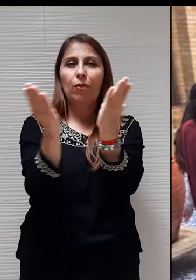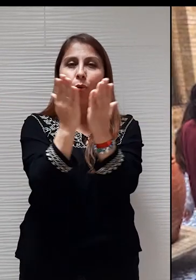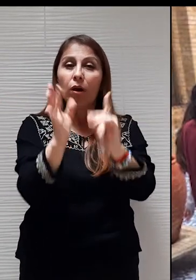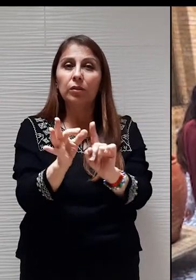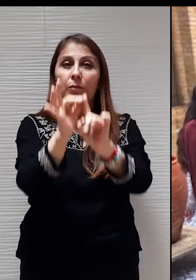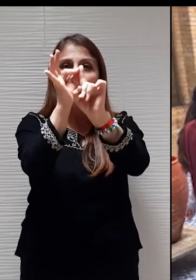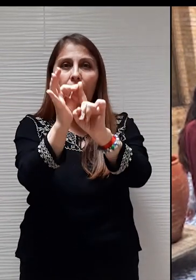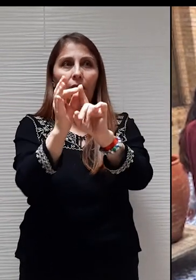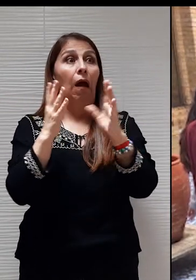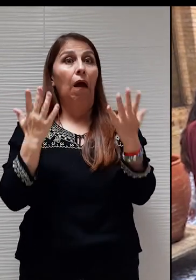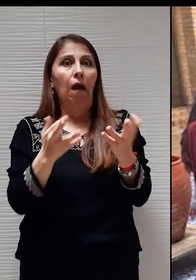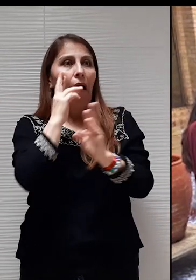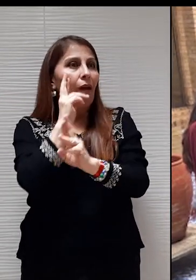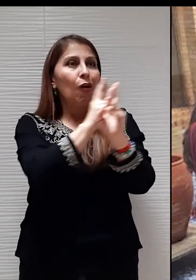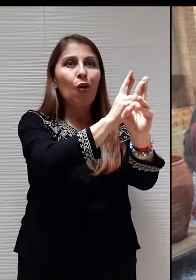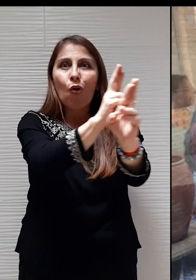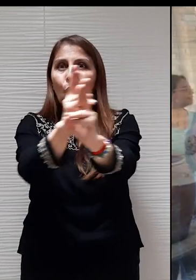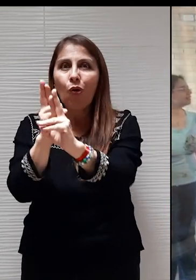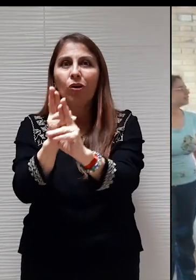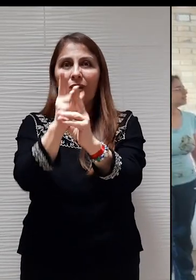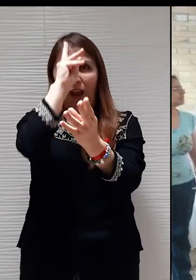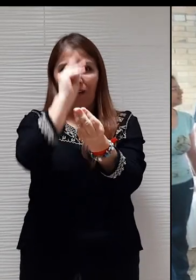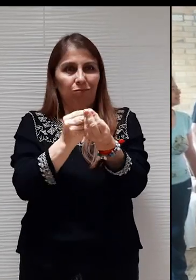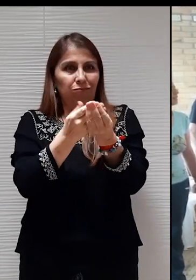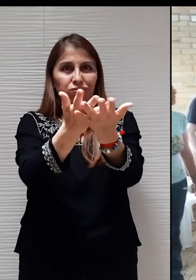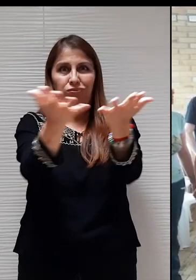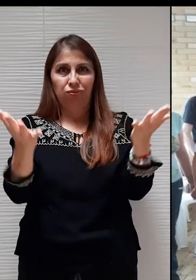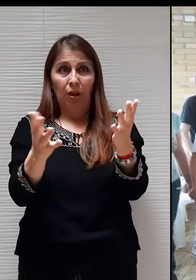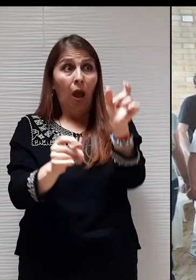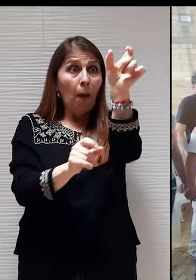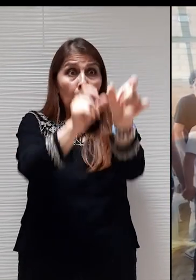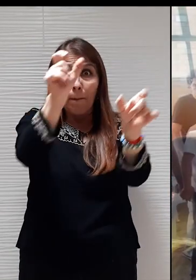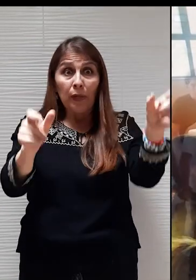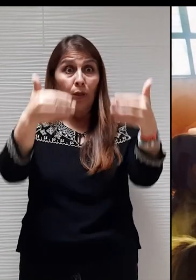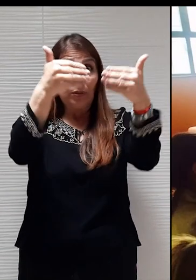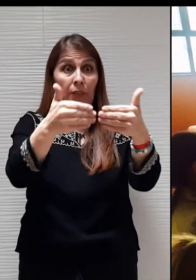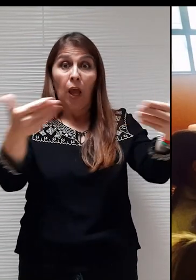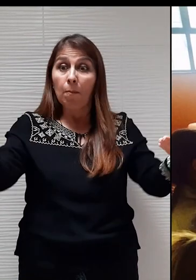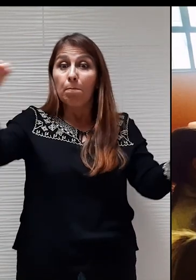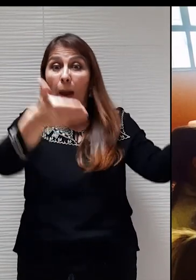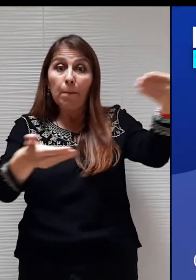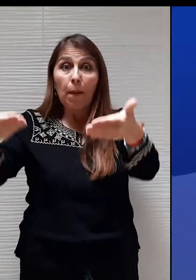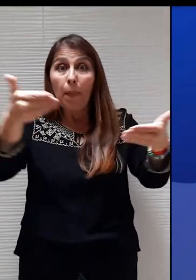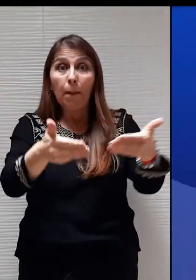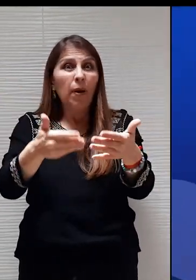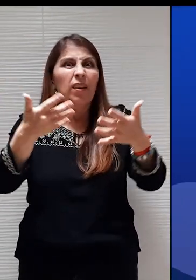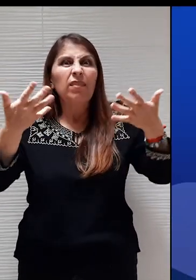la diversidad, de los aportes de esas personas para la sociedad.